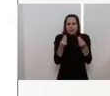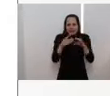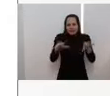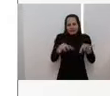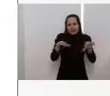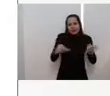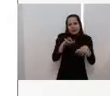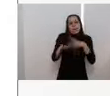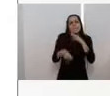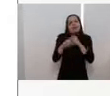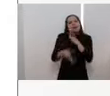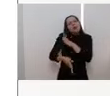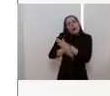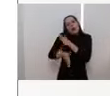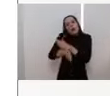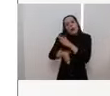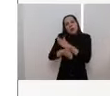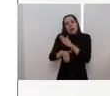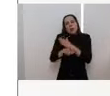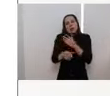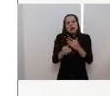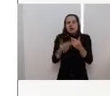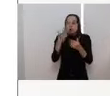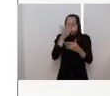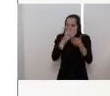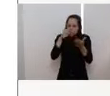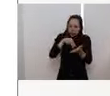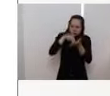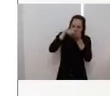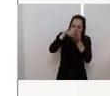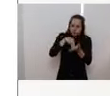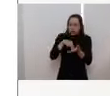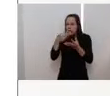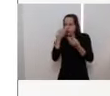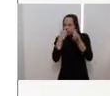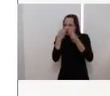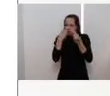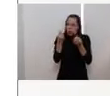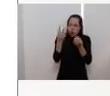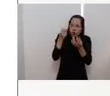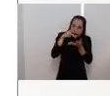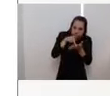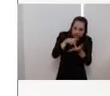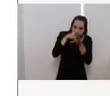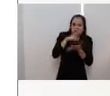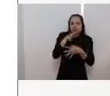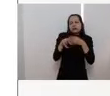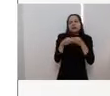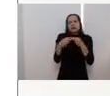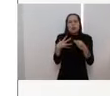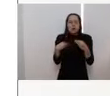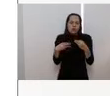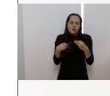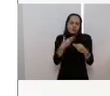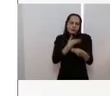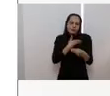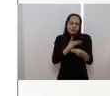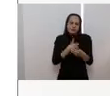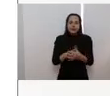nuestros programas de tamizaje nutricional de los pacientes hospitalizados lactancia materna